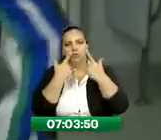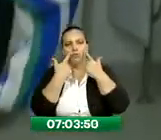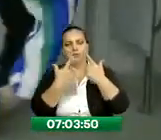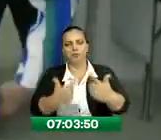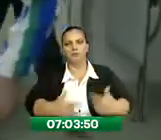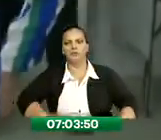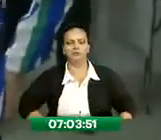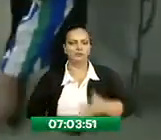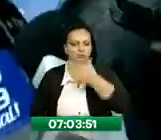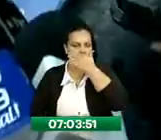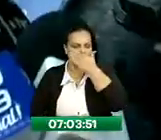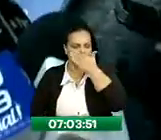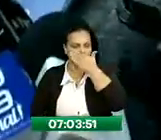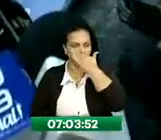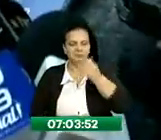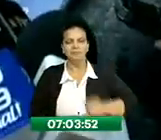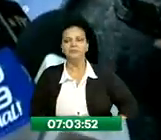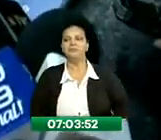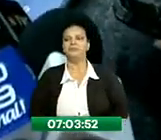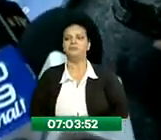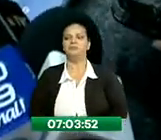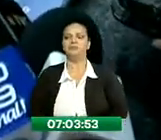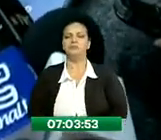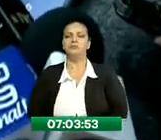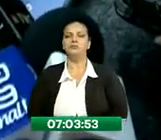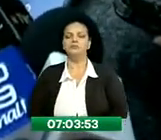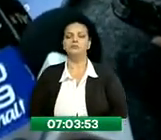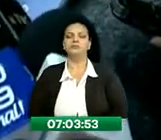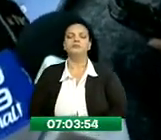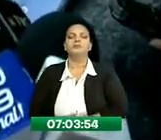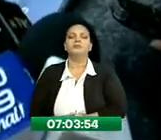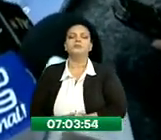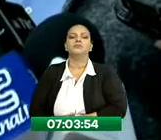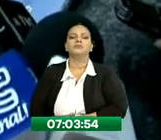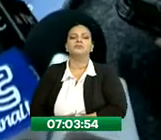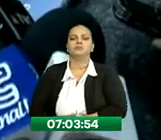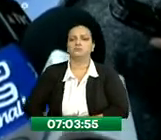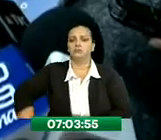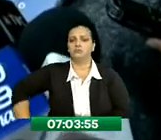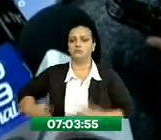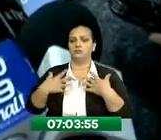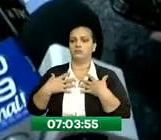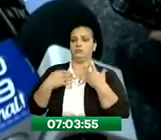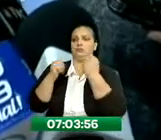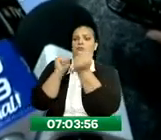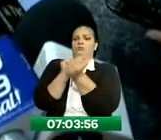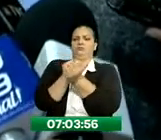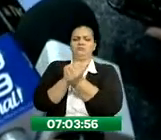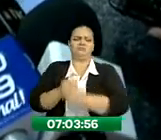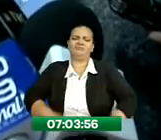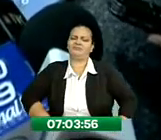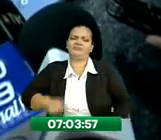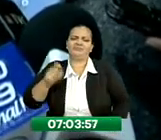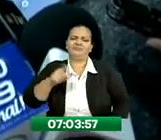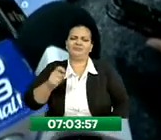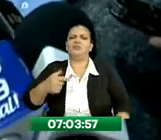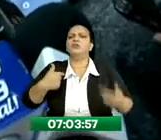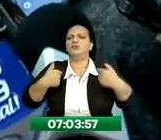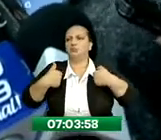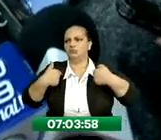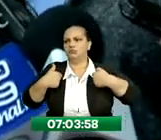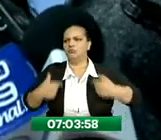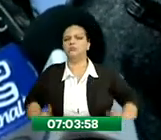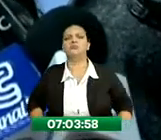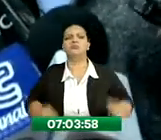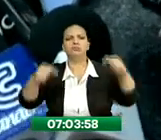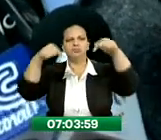cambio de medidas. No necesitan detenerme, no necesitan arrestarme. Yo estaré aquí en mi casa, que es